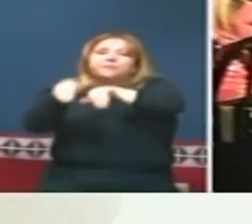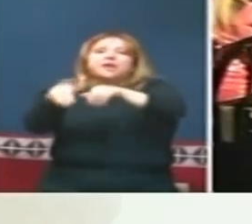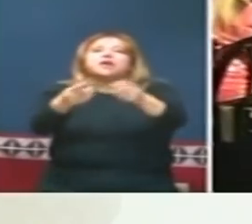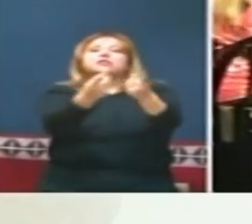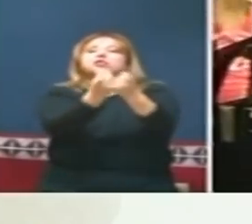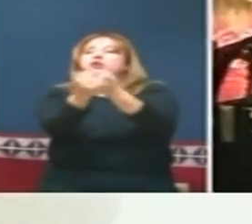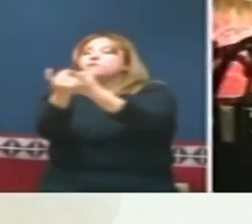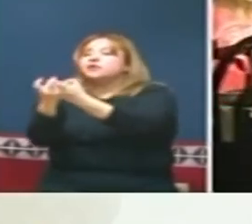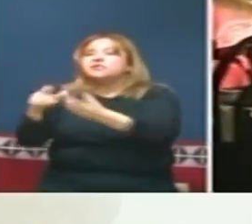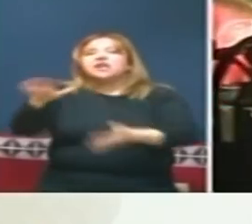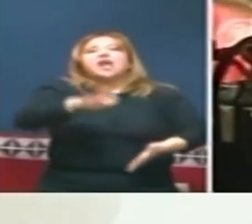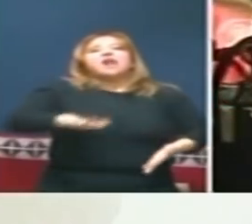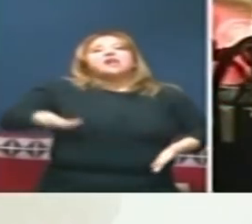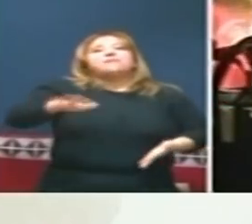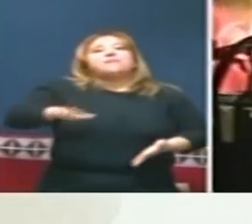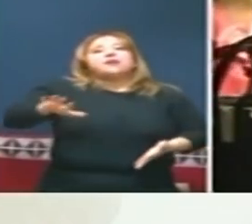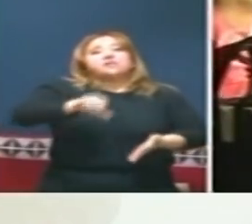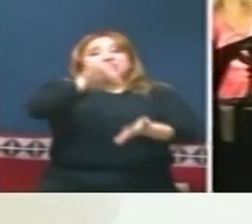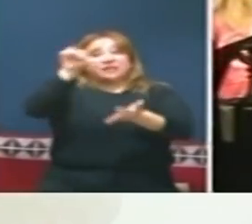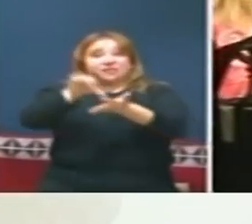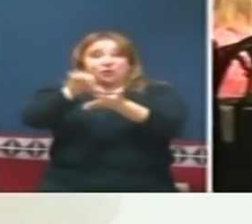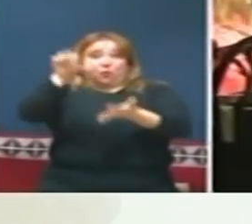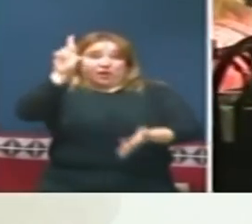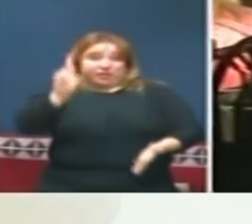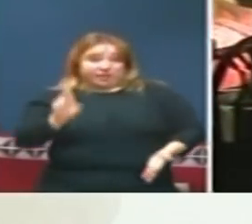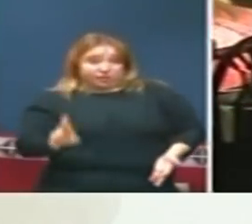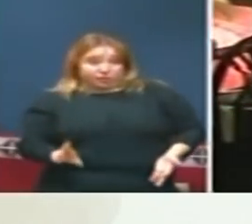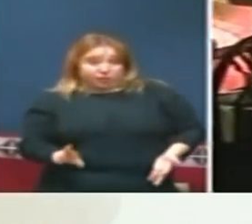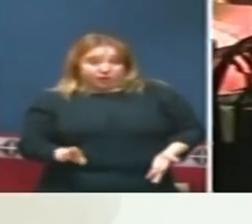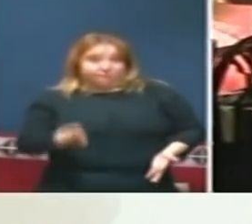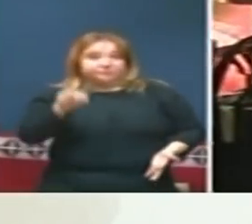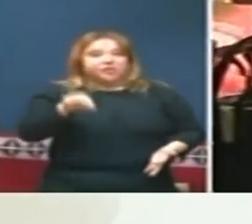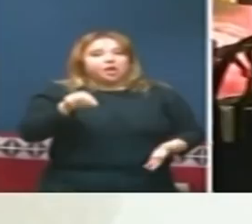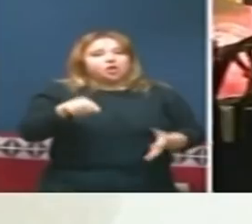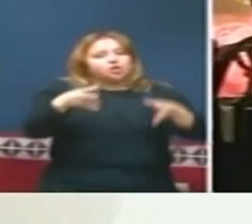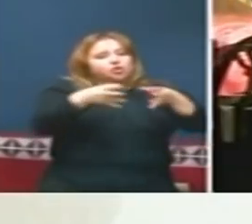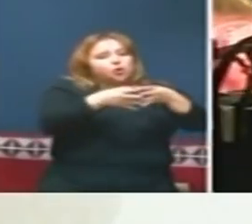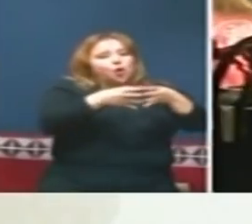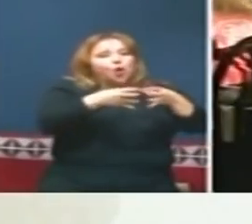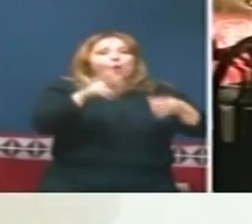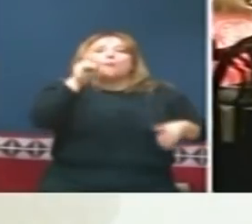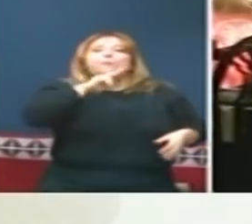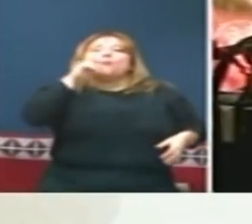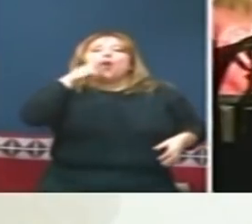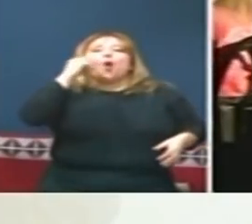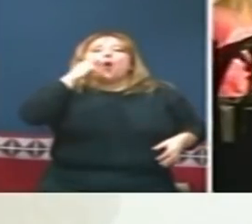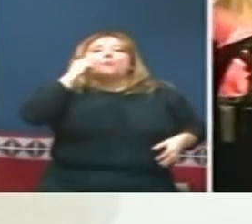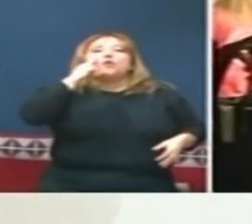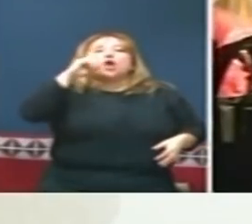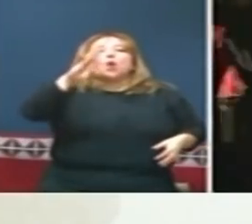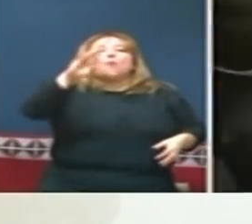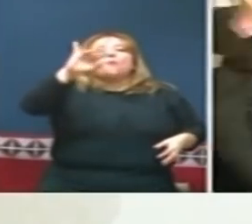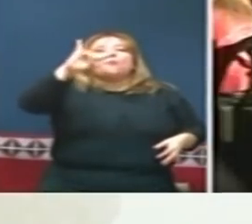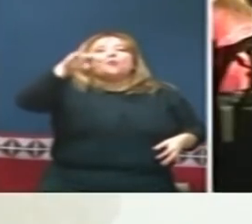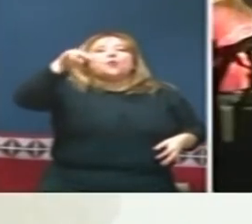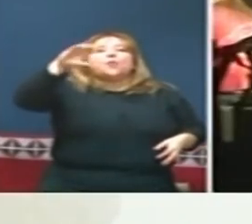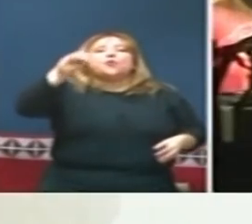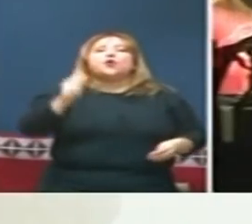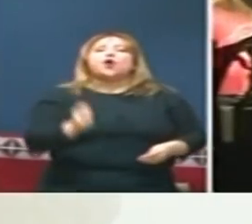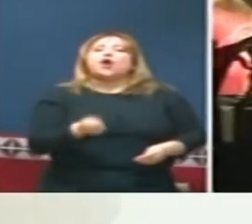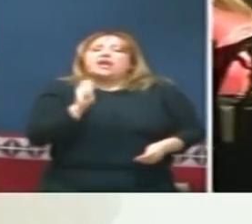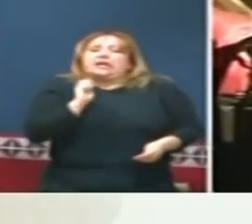que era el interior de la provincia. Y el testimonio ahora es de Bruno, que también nos cuenta quién